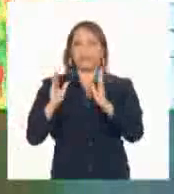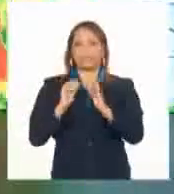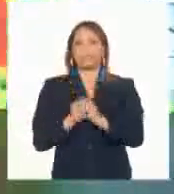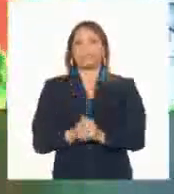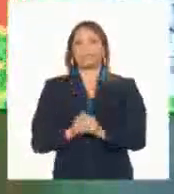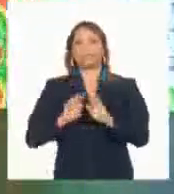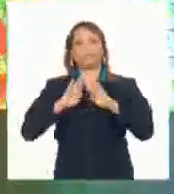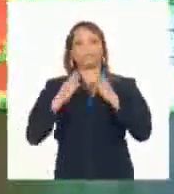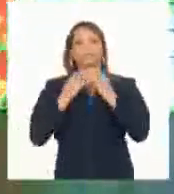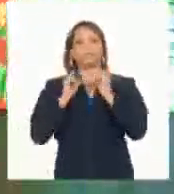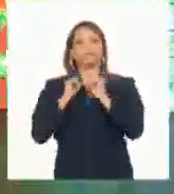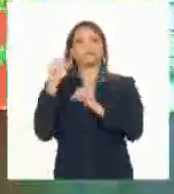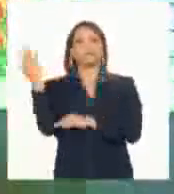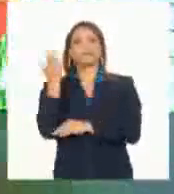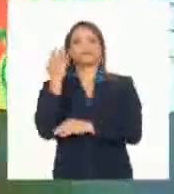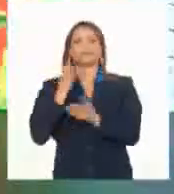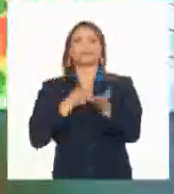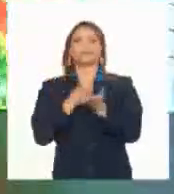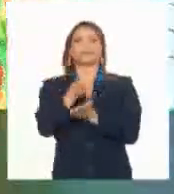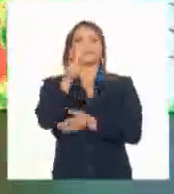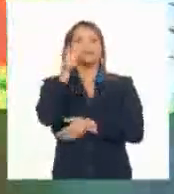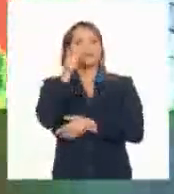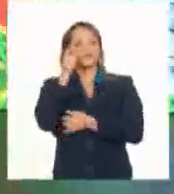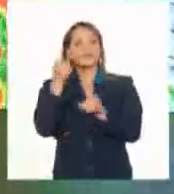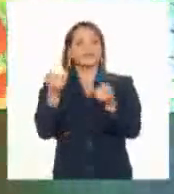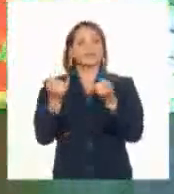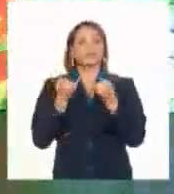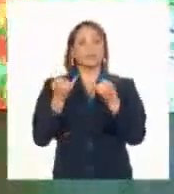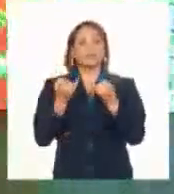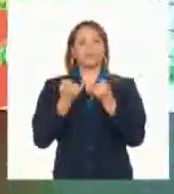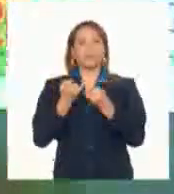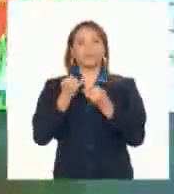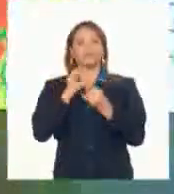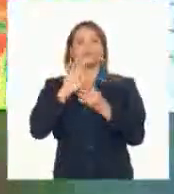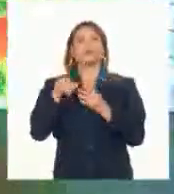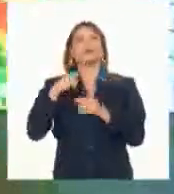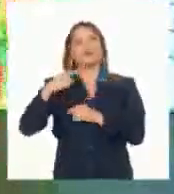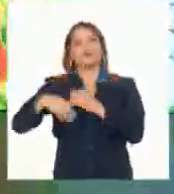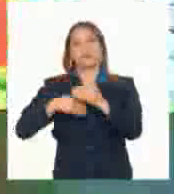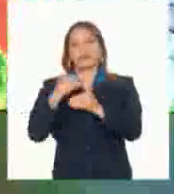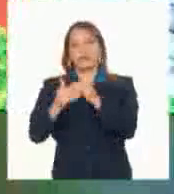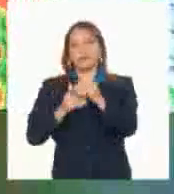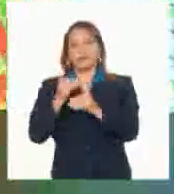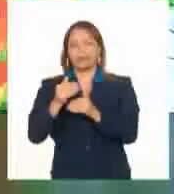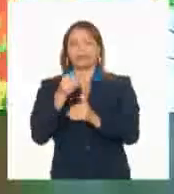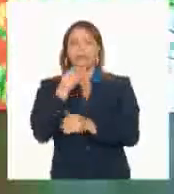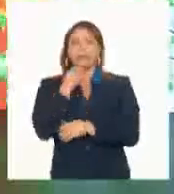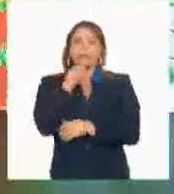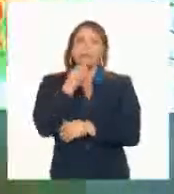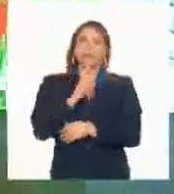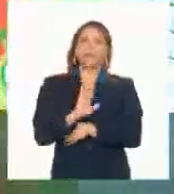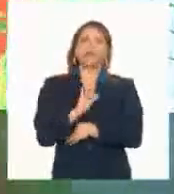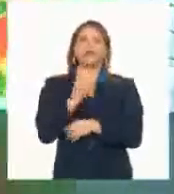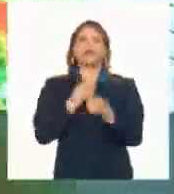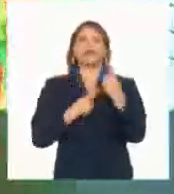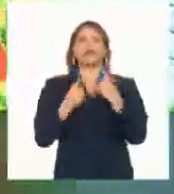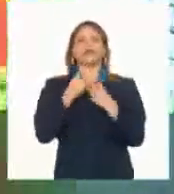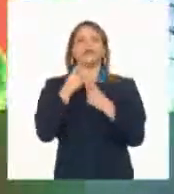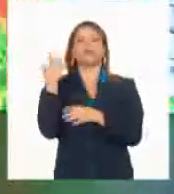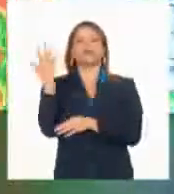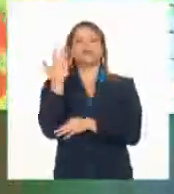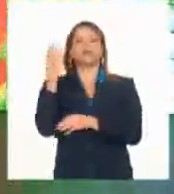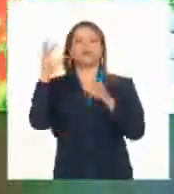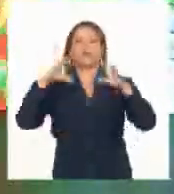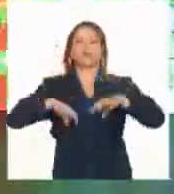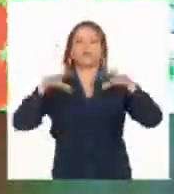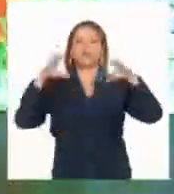todo en cuanto al tiempo. Mantenerse informado en próximas emisiones sobre esta posible tormenta tropical o